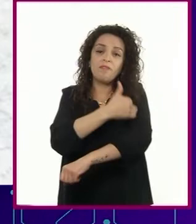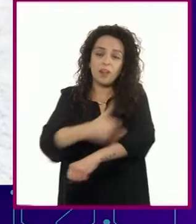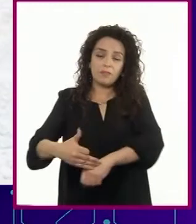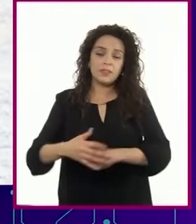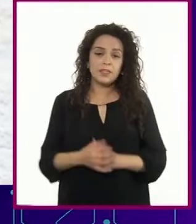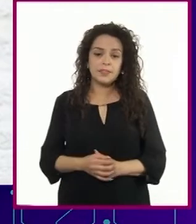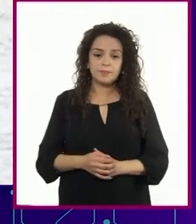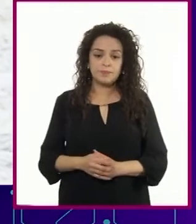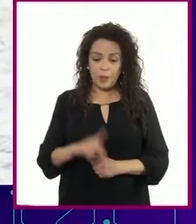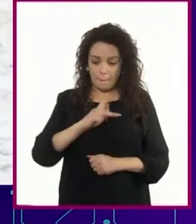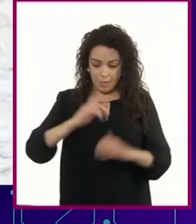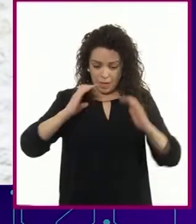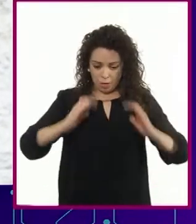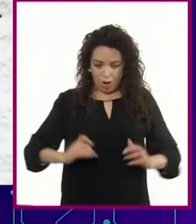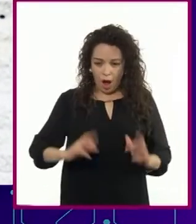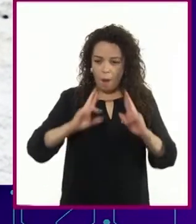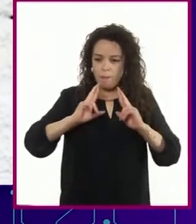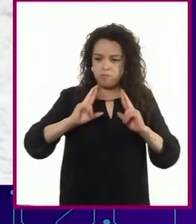Destruyó todo mi cuerpo.